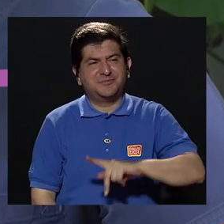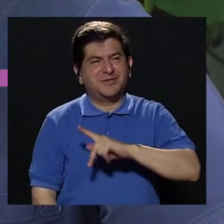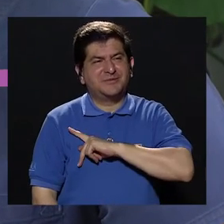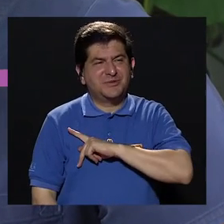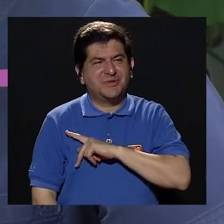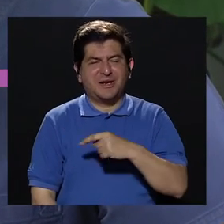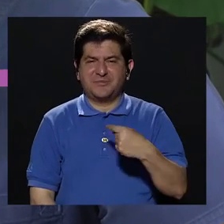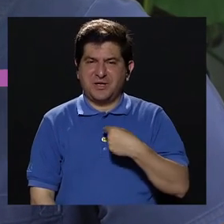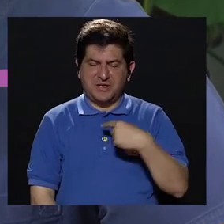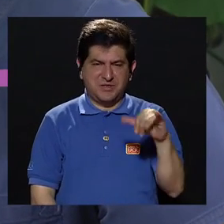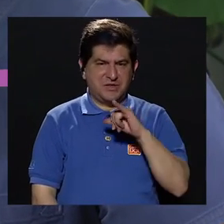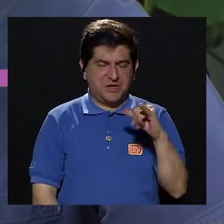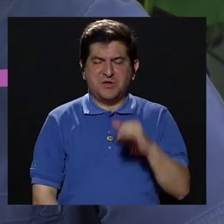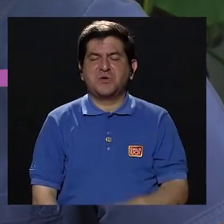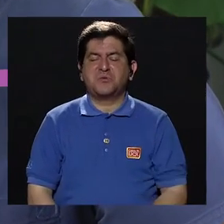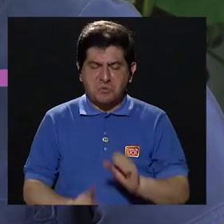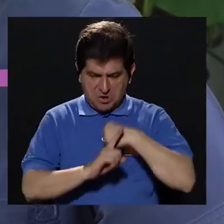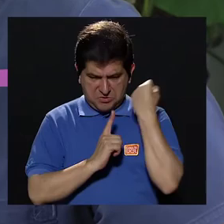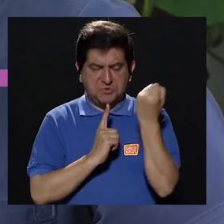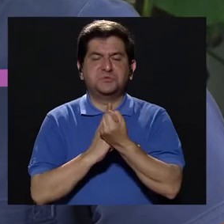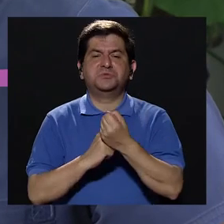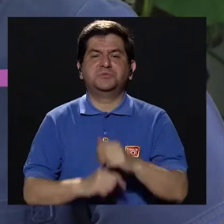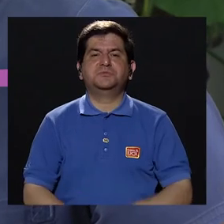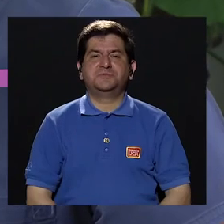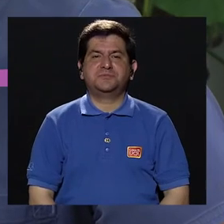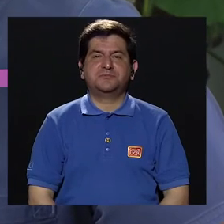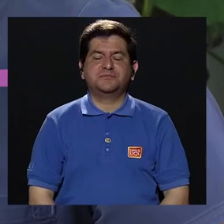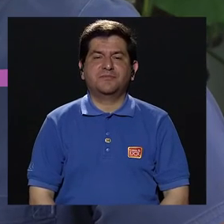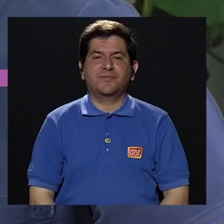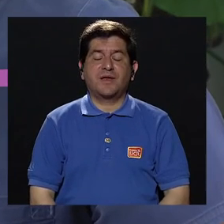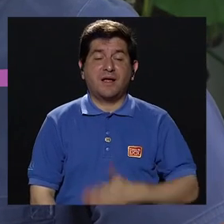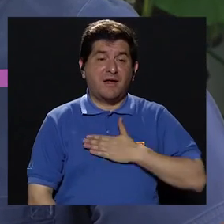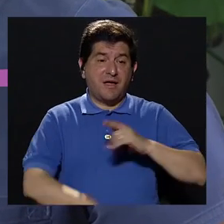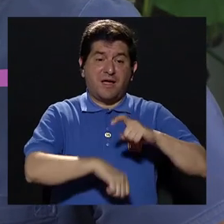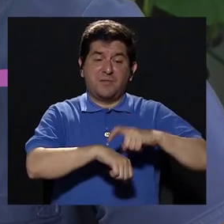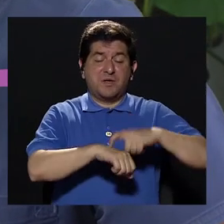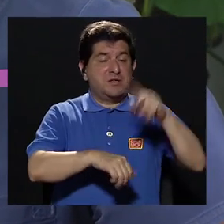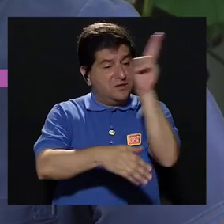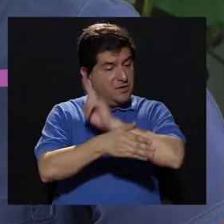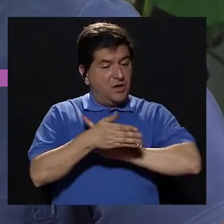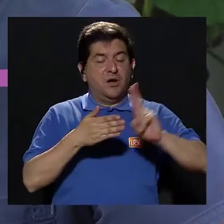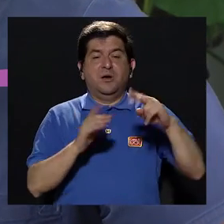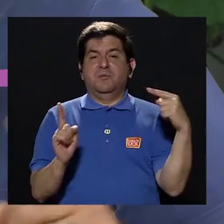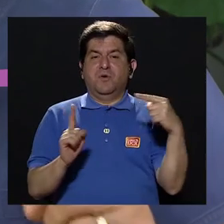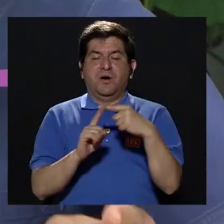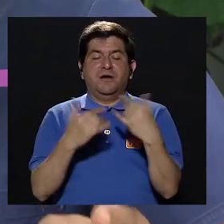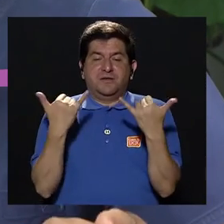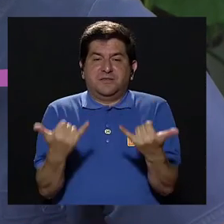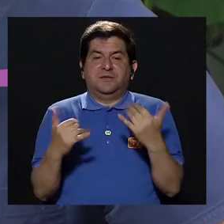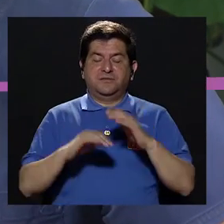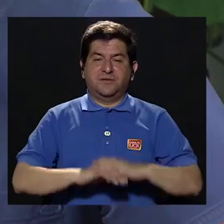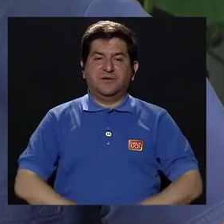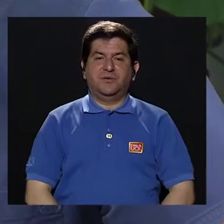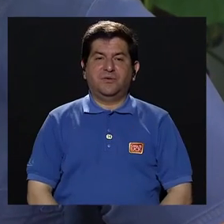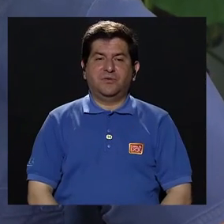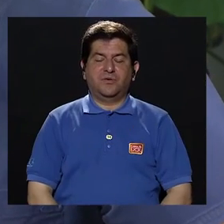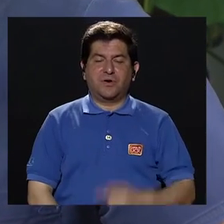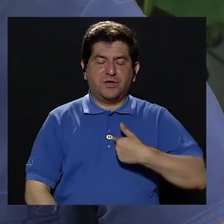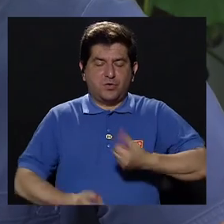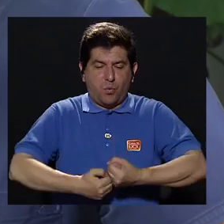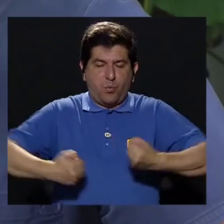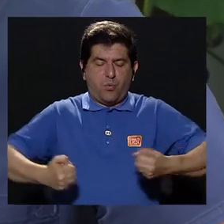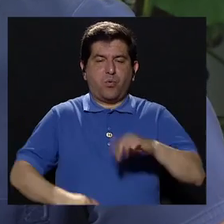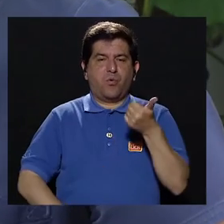Personalmente, yo también lo tuve. O sea, yo tuve de mi época de universidad a la fecha